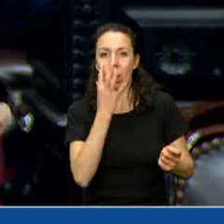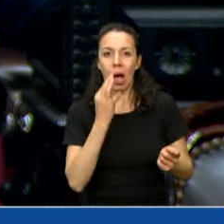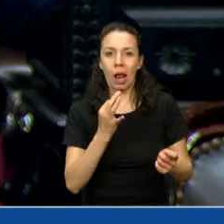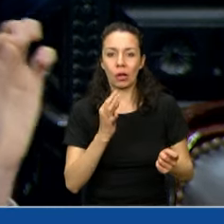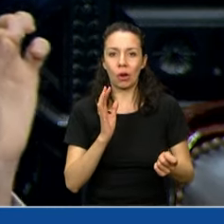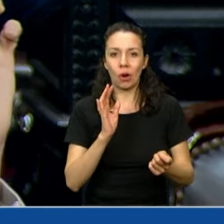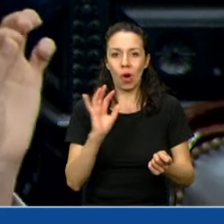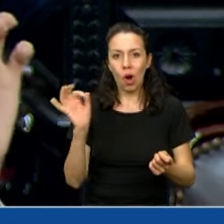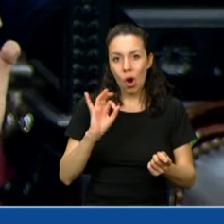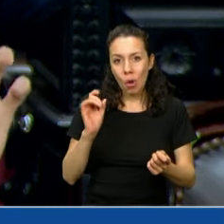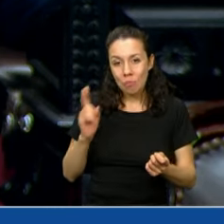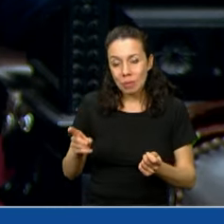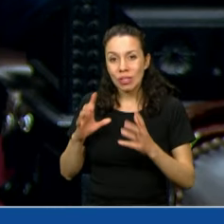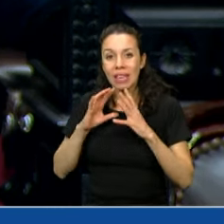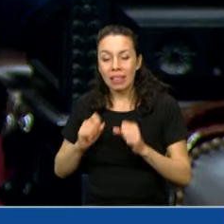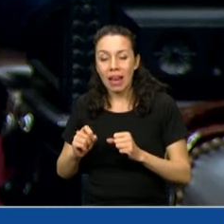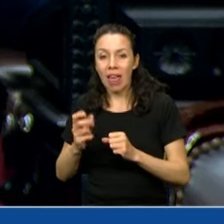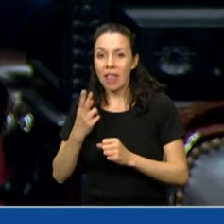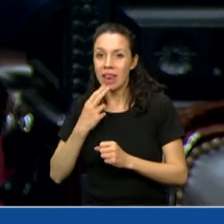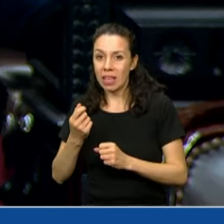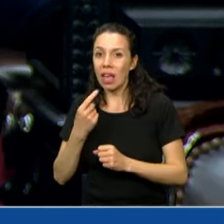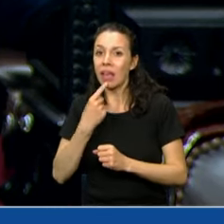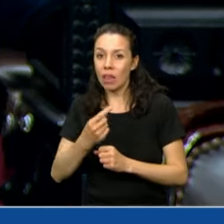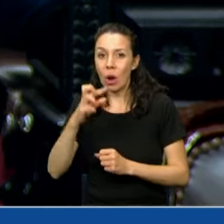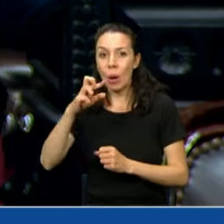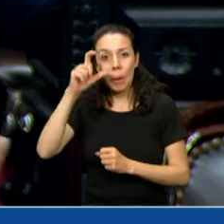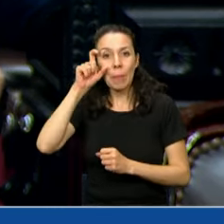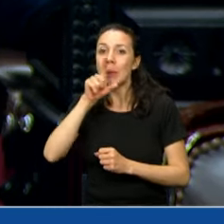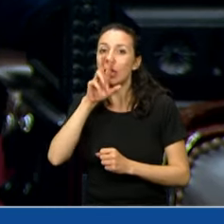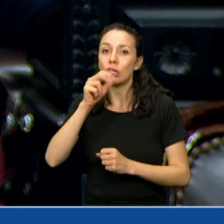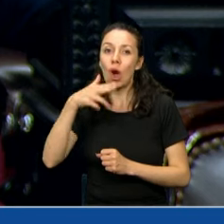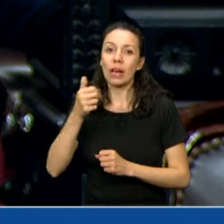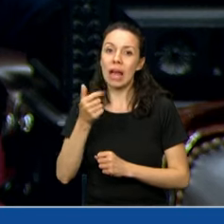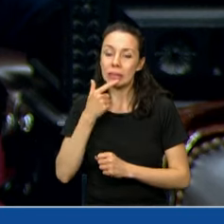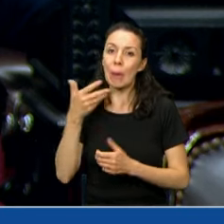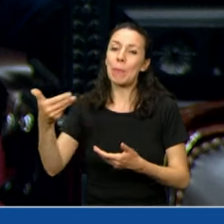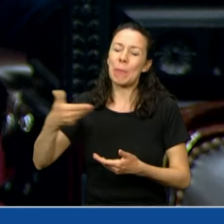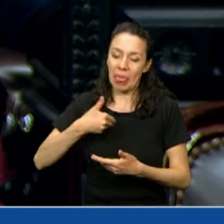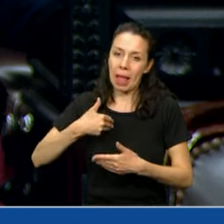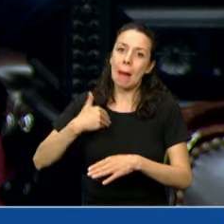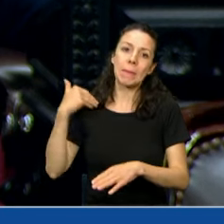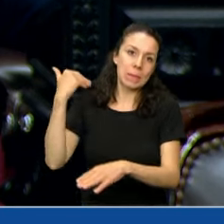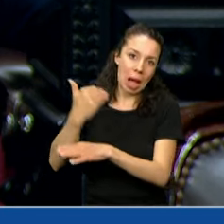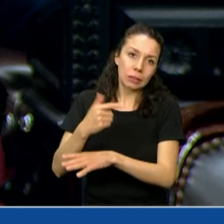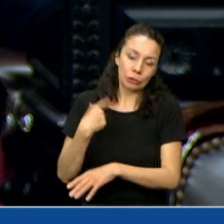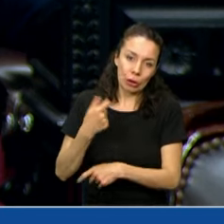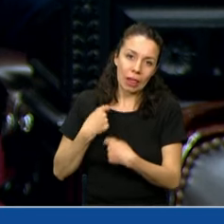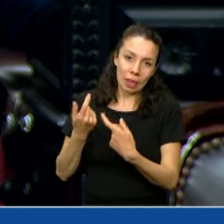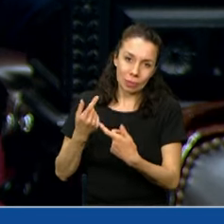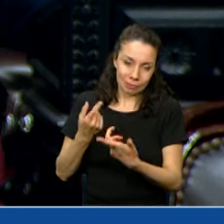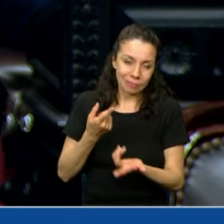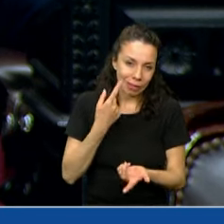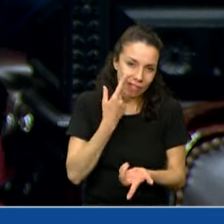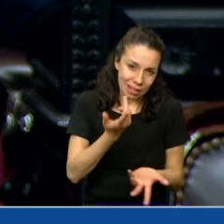de energía textual que lo dijo en la comisión Petronas pedía bastante más de lo que le dimos miren si no es a medida